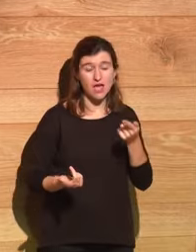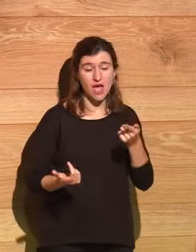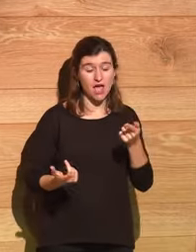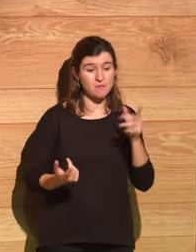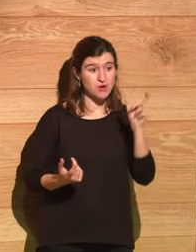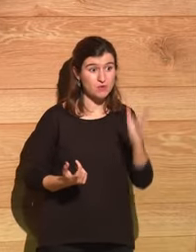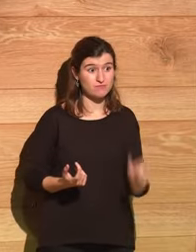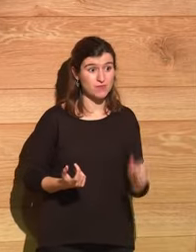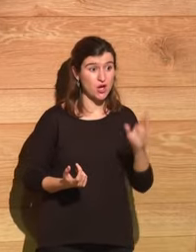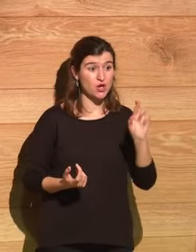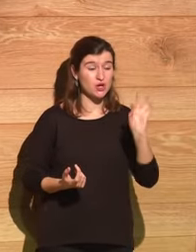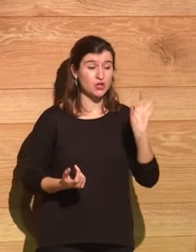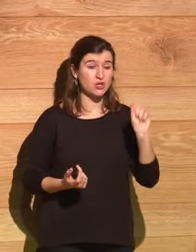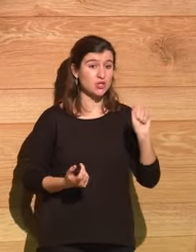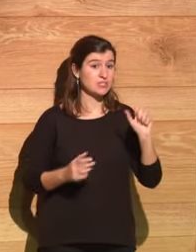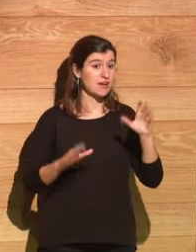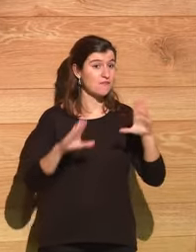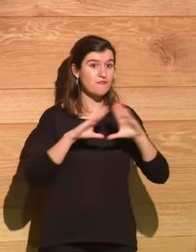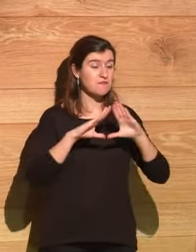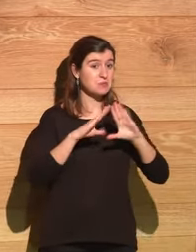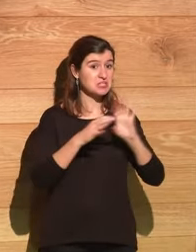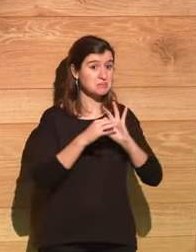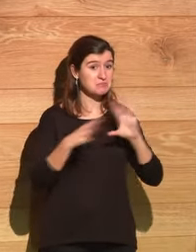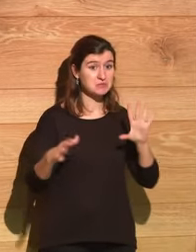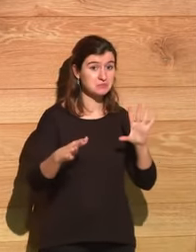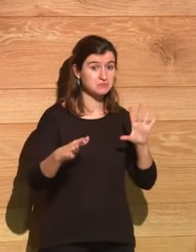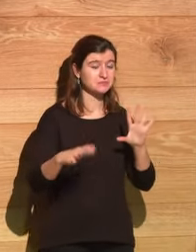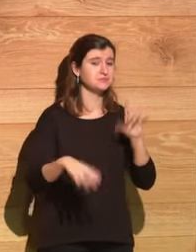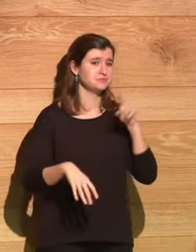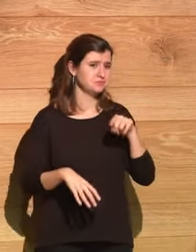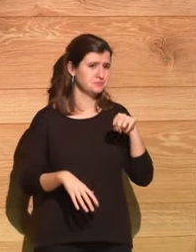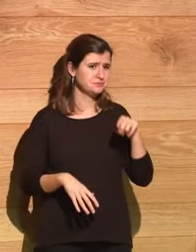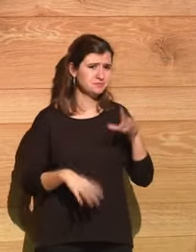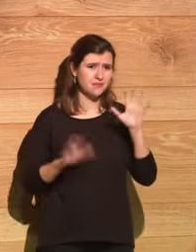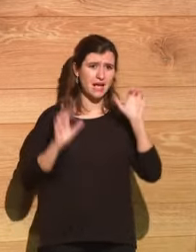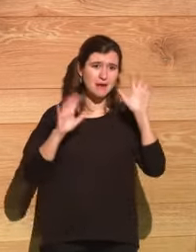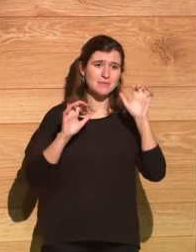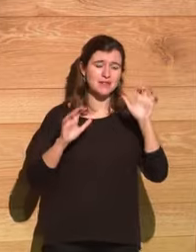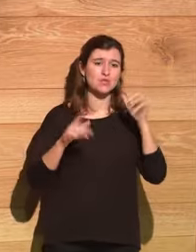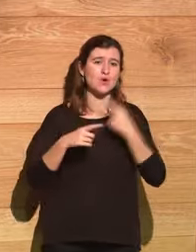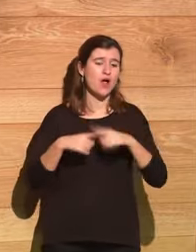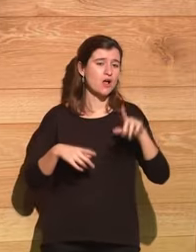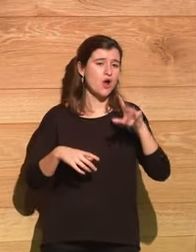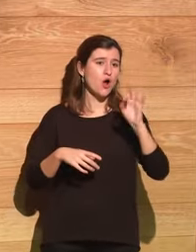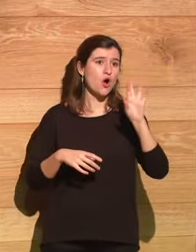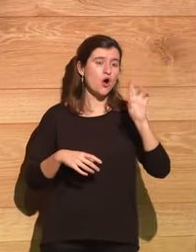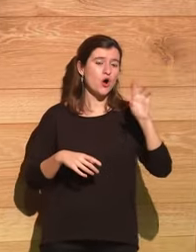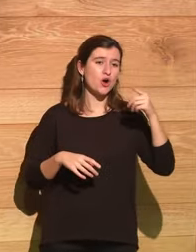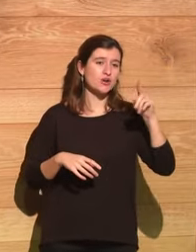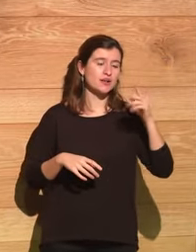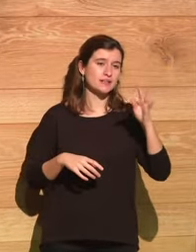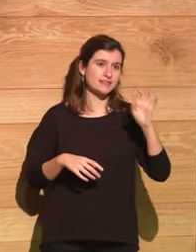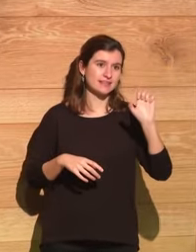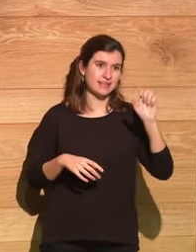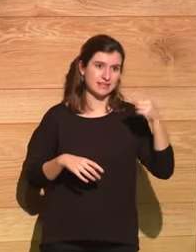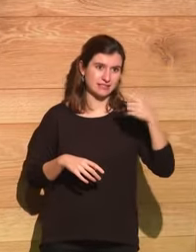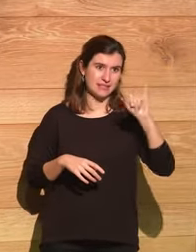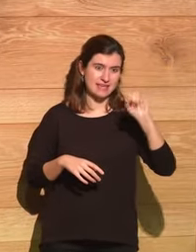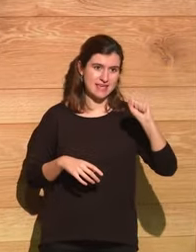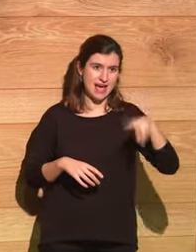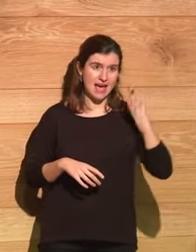¿no? Ella parte de una cosa orteguiana, que contradice después todo lo que dice, que es que la pareja es